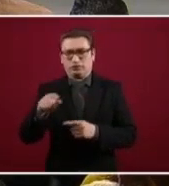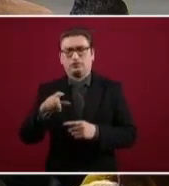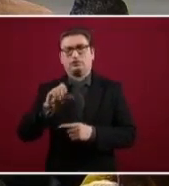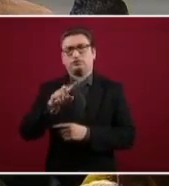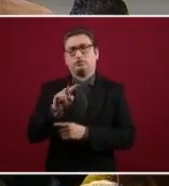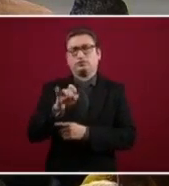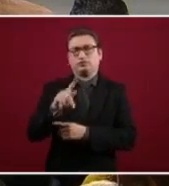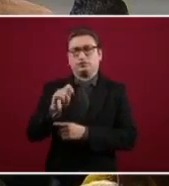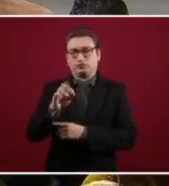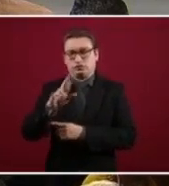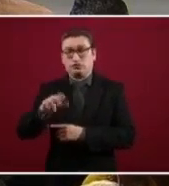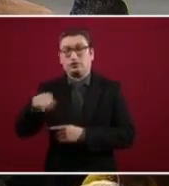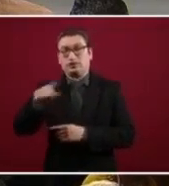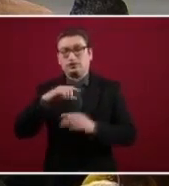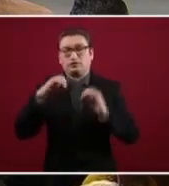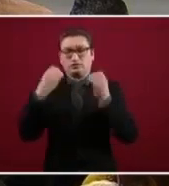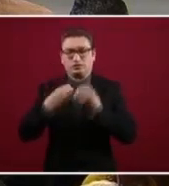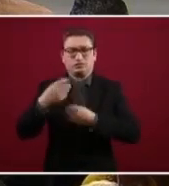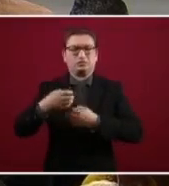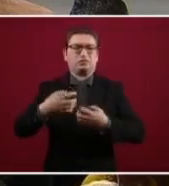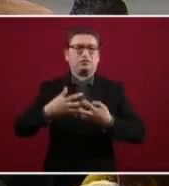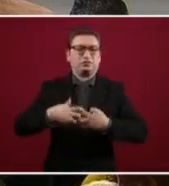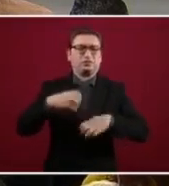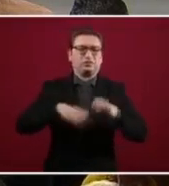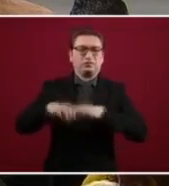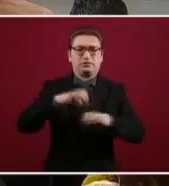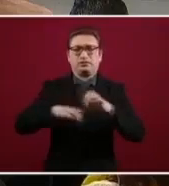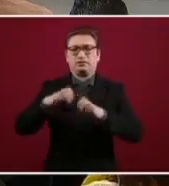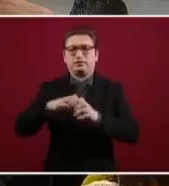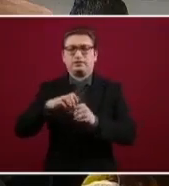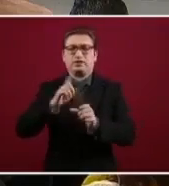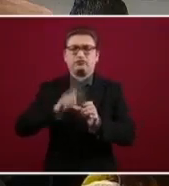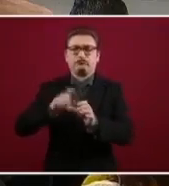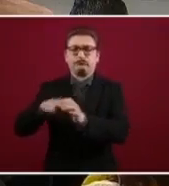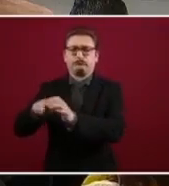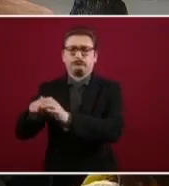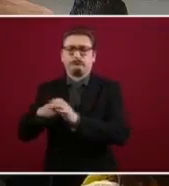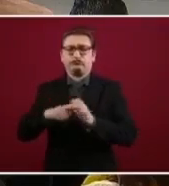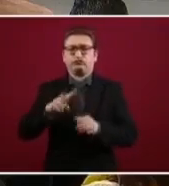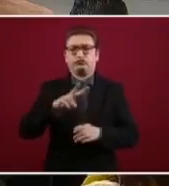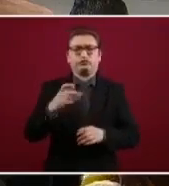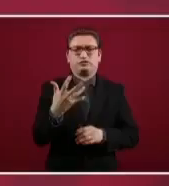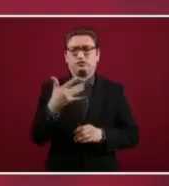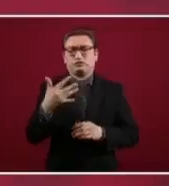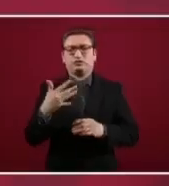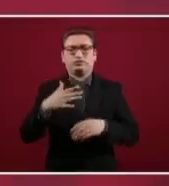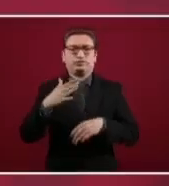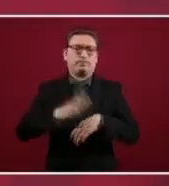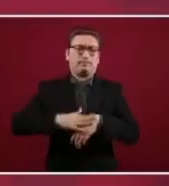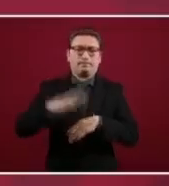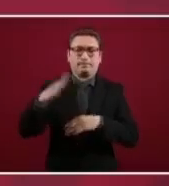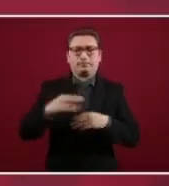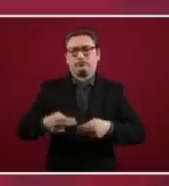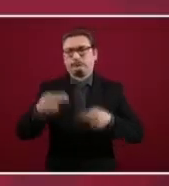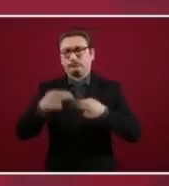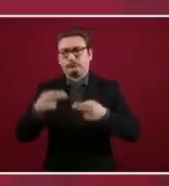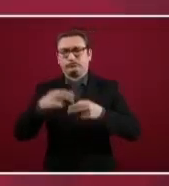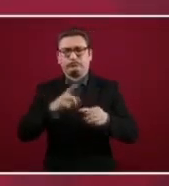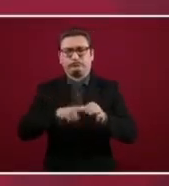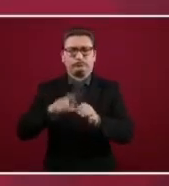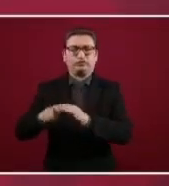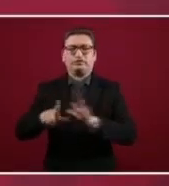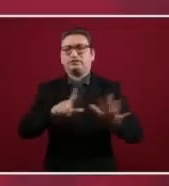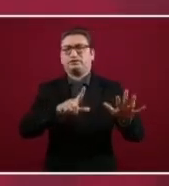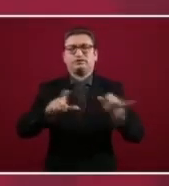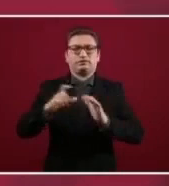organización empresarial con más de 250 cámaras y 700 más de